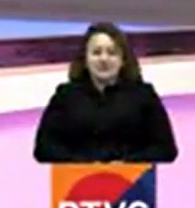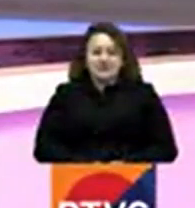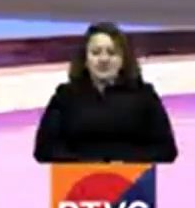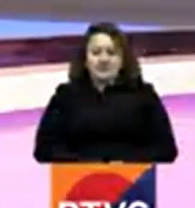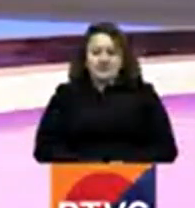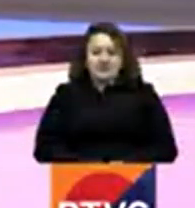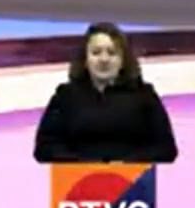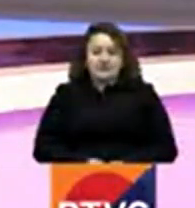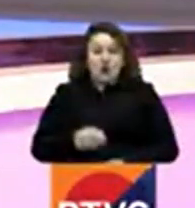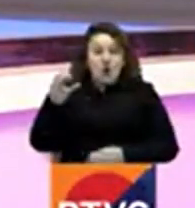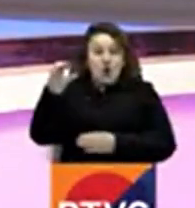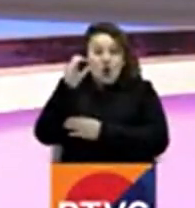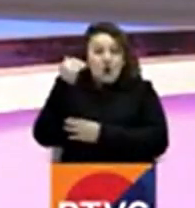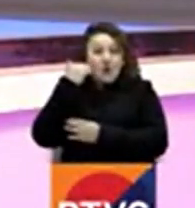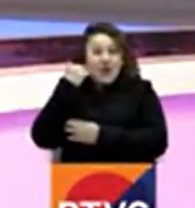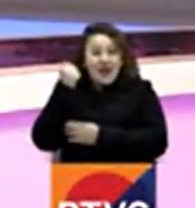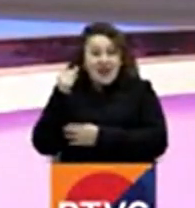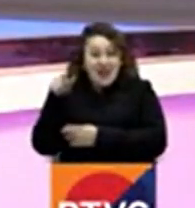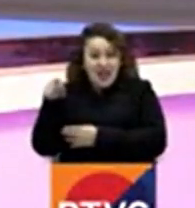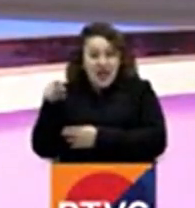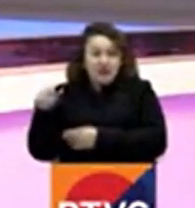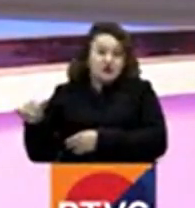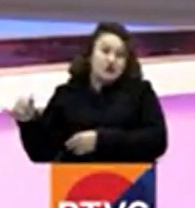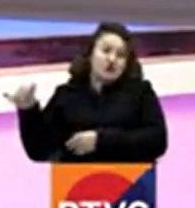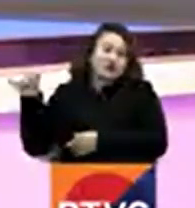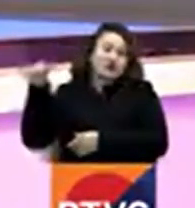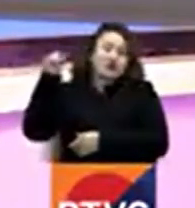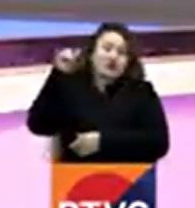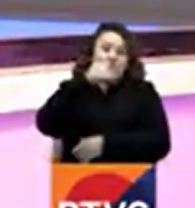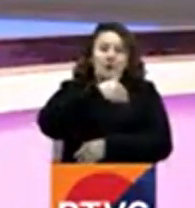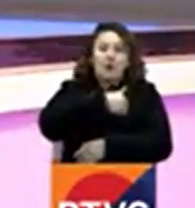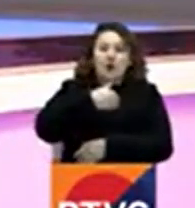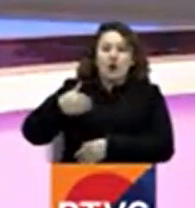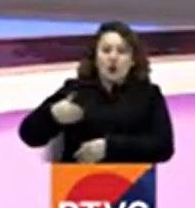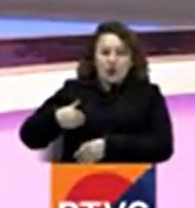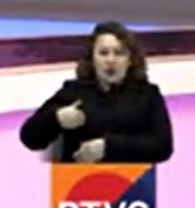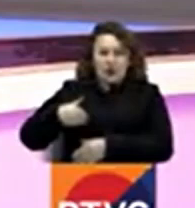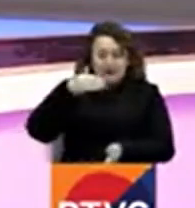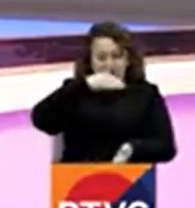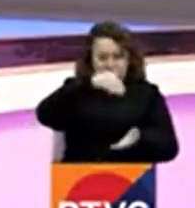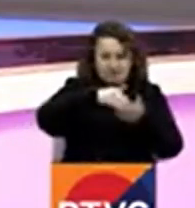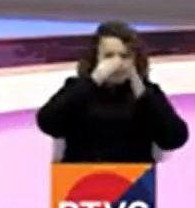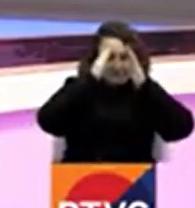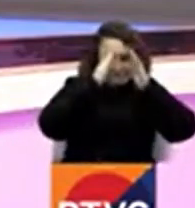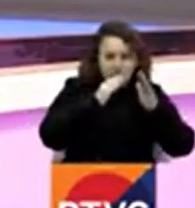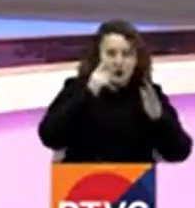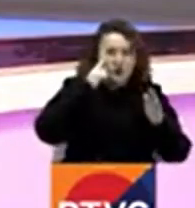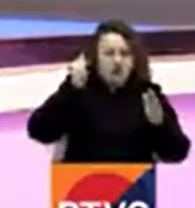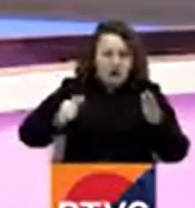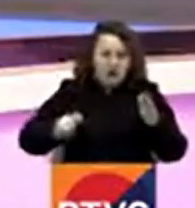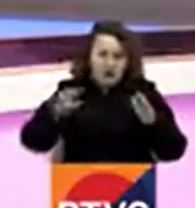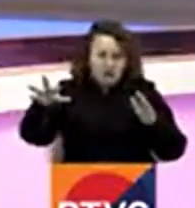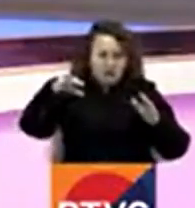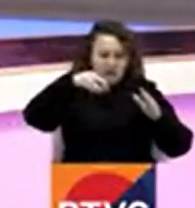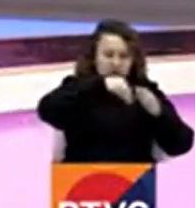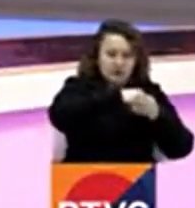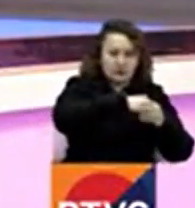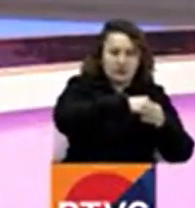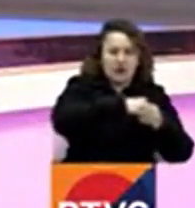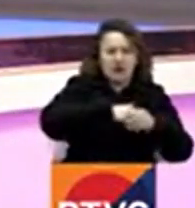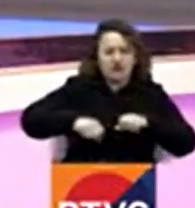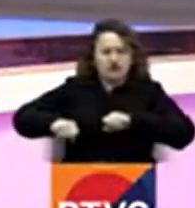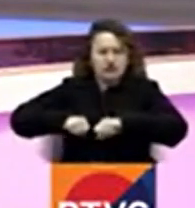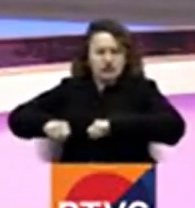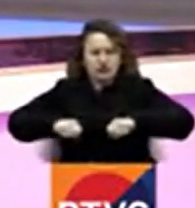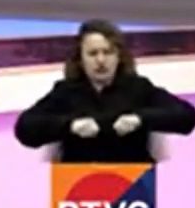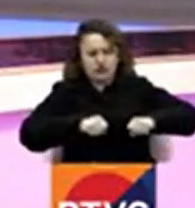Una colombiana viajó a Polonia a un centro de atención a refugiados ucranianos que huyen de la guerra en su país y gestionó ayudas para